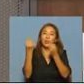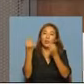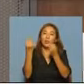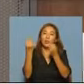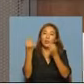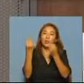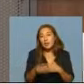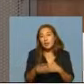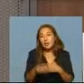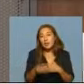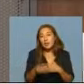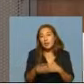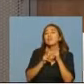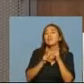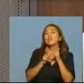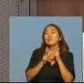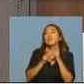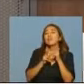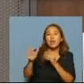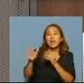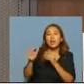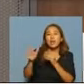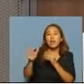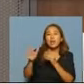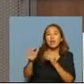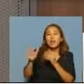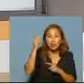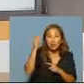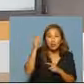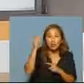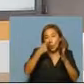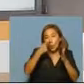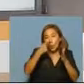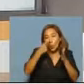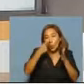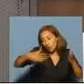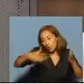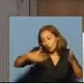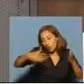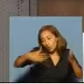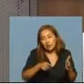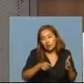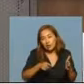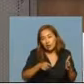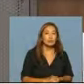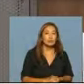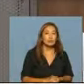¿Qué nos puede decir sobre los logros que han tenido en estos últimos días?